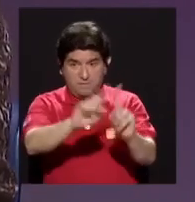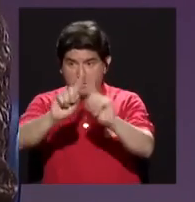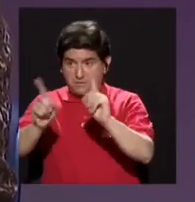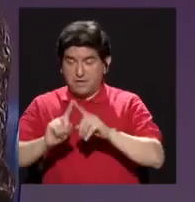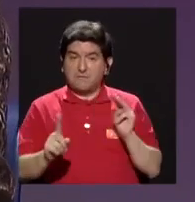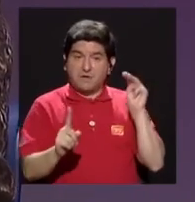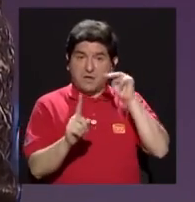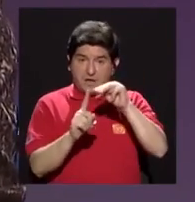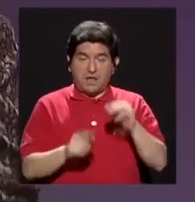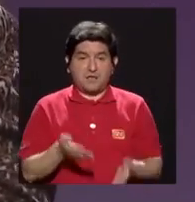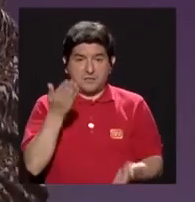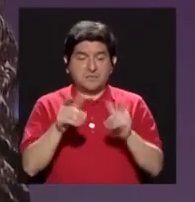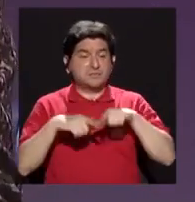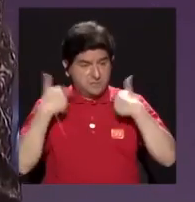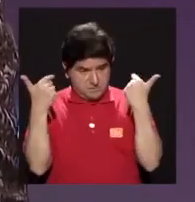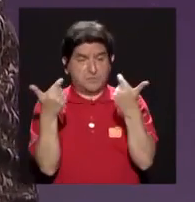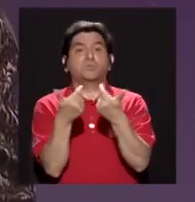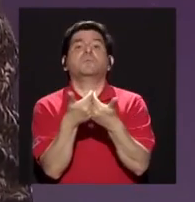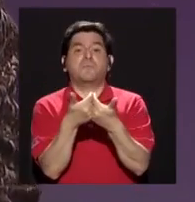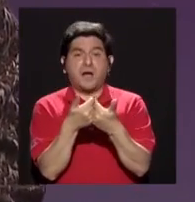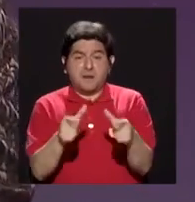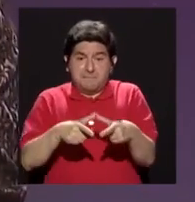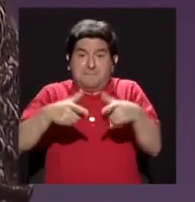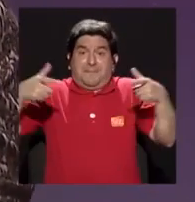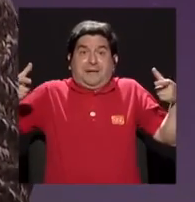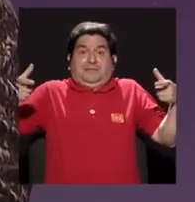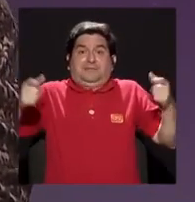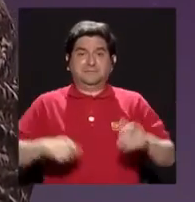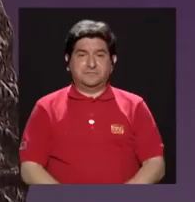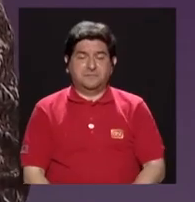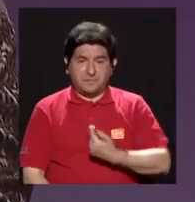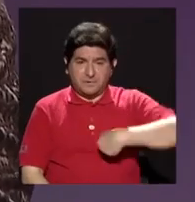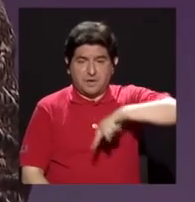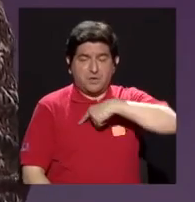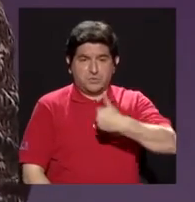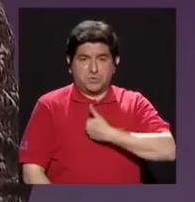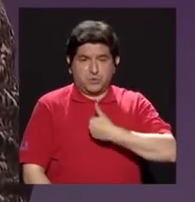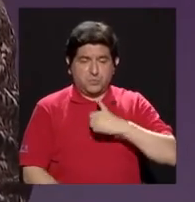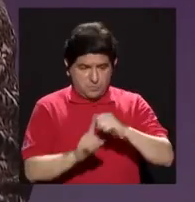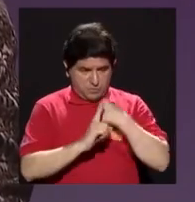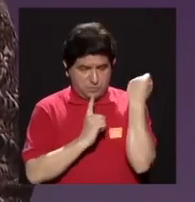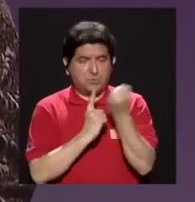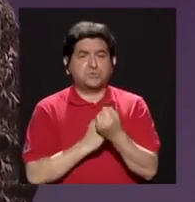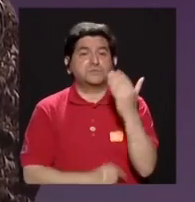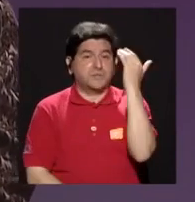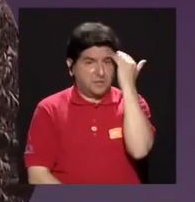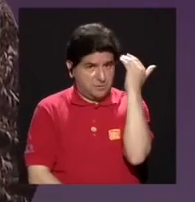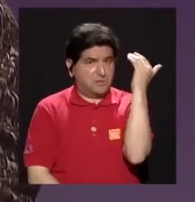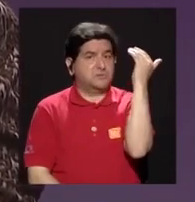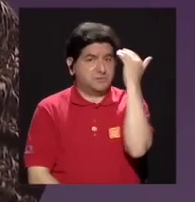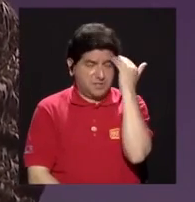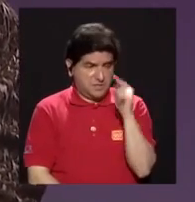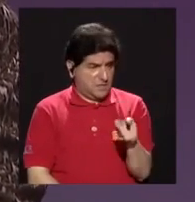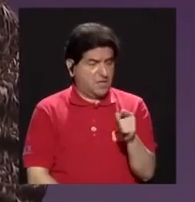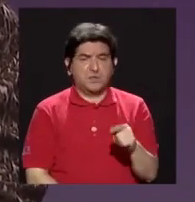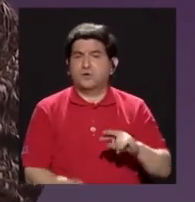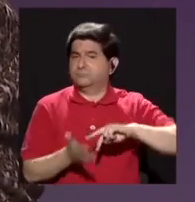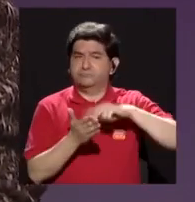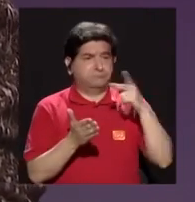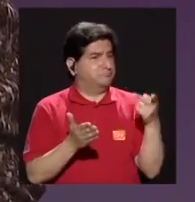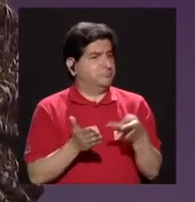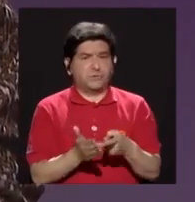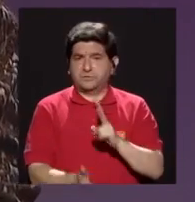que lo hacemos de forma colectiva de forma masiva que nosotros mismos como sociedad deberíamos de ser conciencia que no están provocando